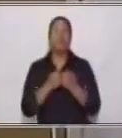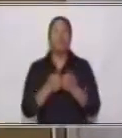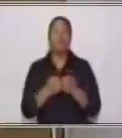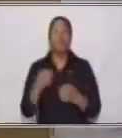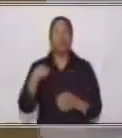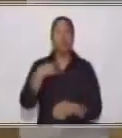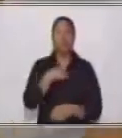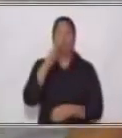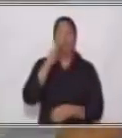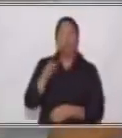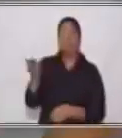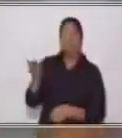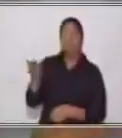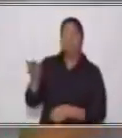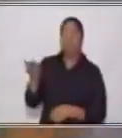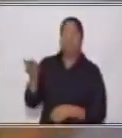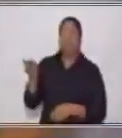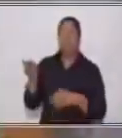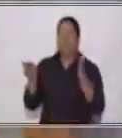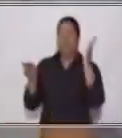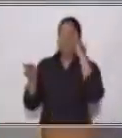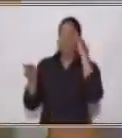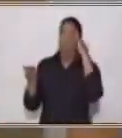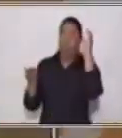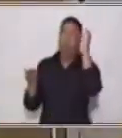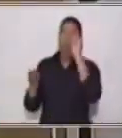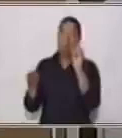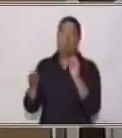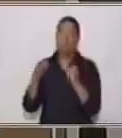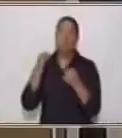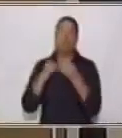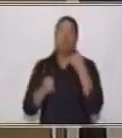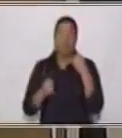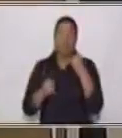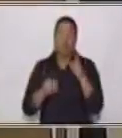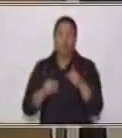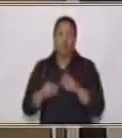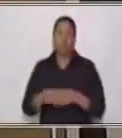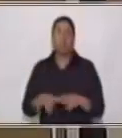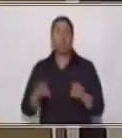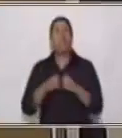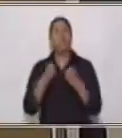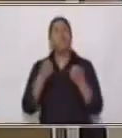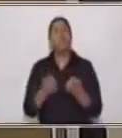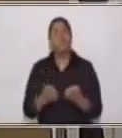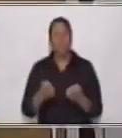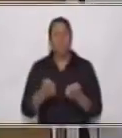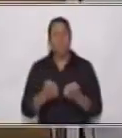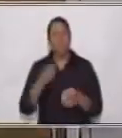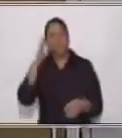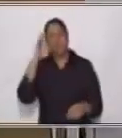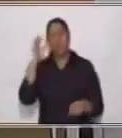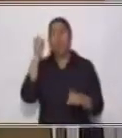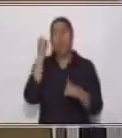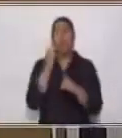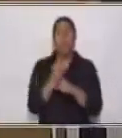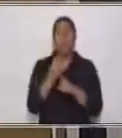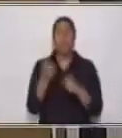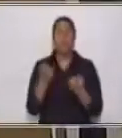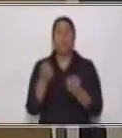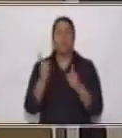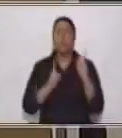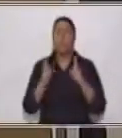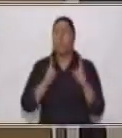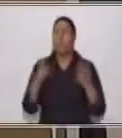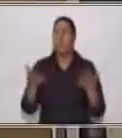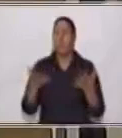de esos hechos. Luego, el objetivo de la conclusión es, ya sea construir aprendizaje, si lo estamos aplicando